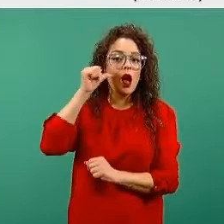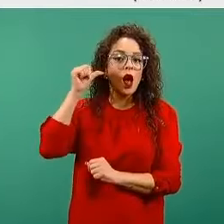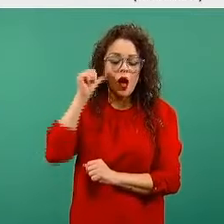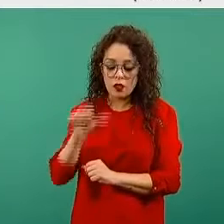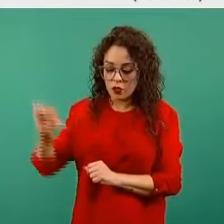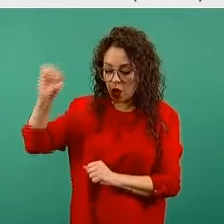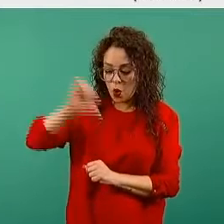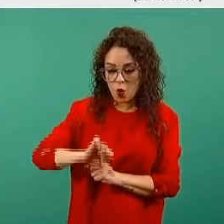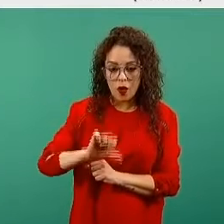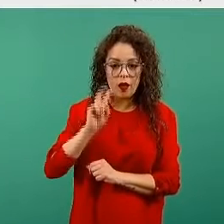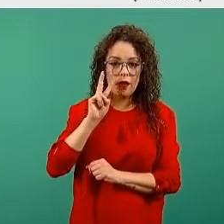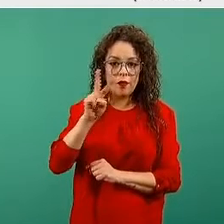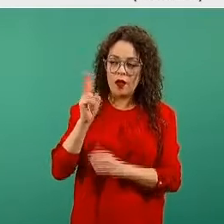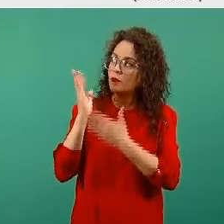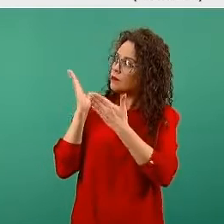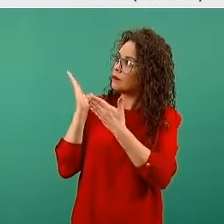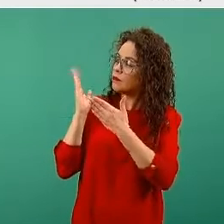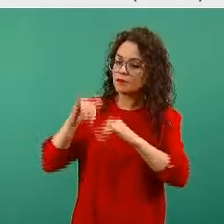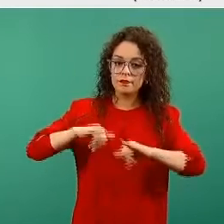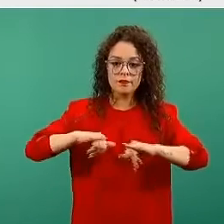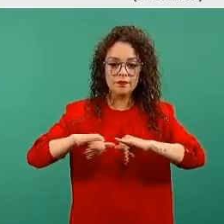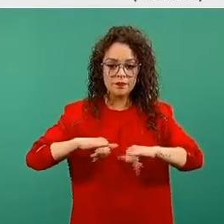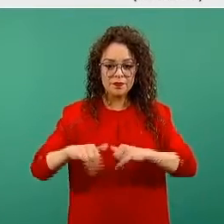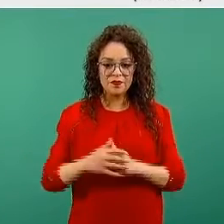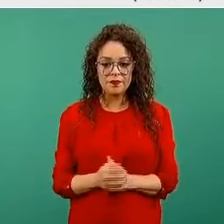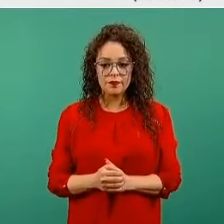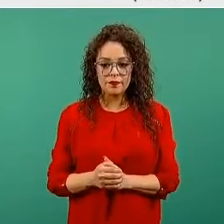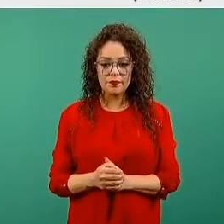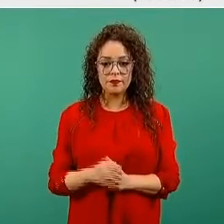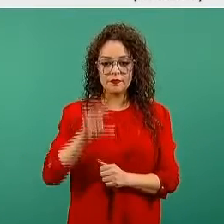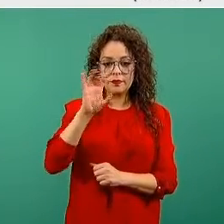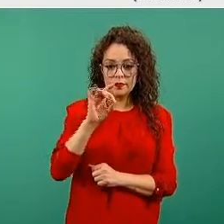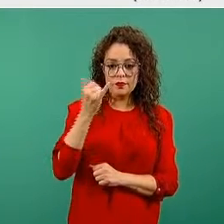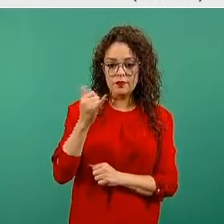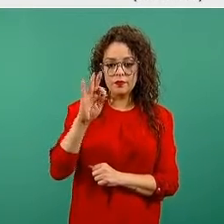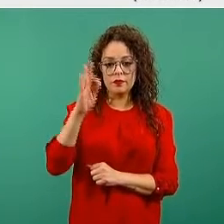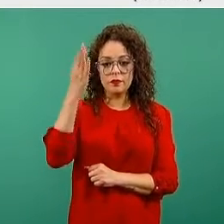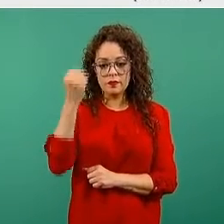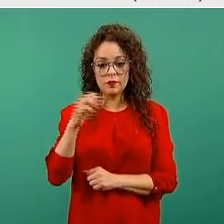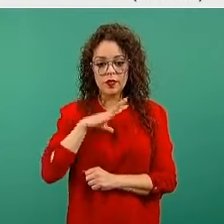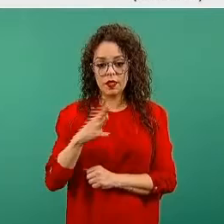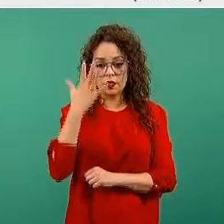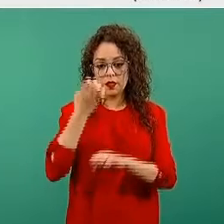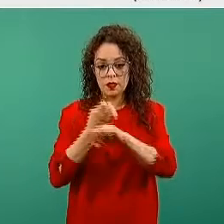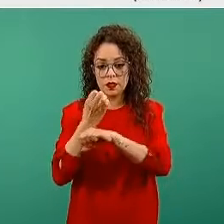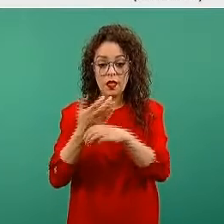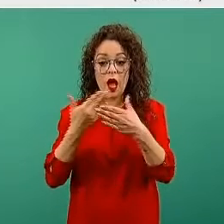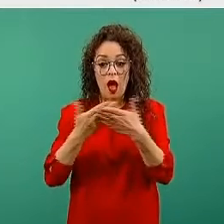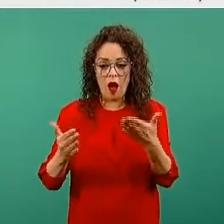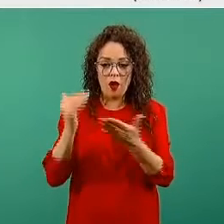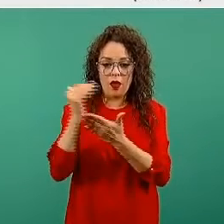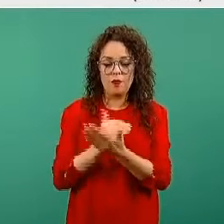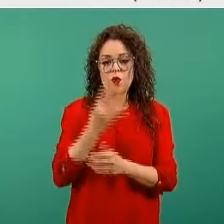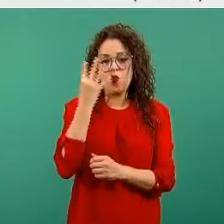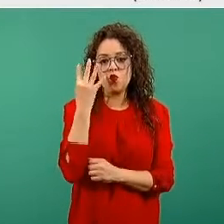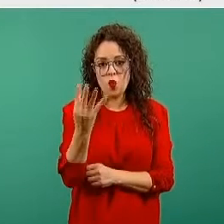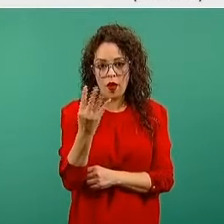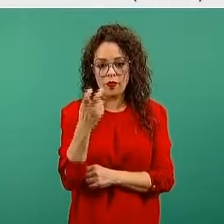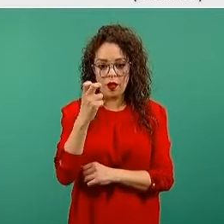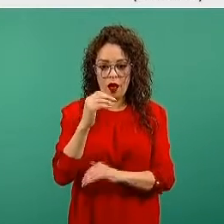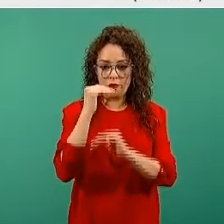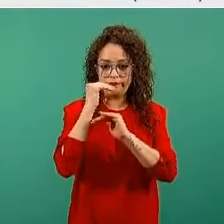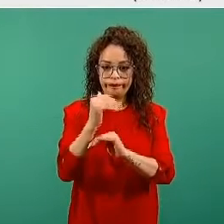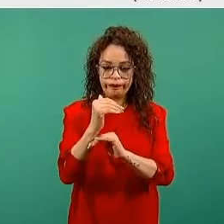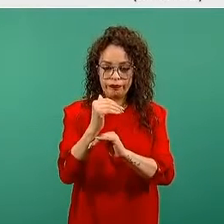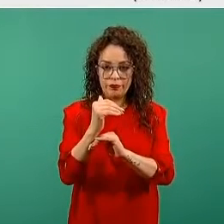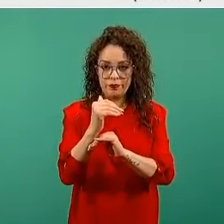una disminución en el grupo entre 30 y 49, teníamos 5 entidades, ahora tenemos solamente 4 que están en este rango, de hecho